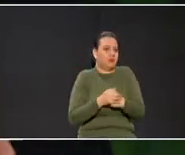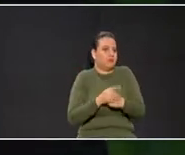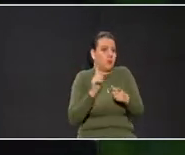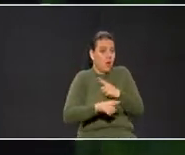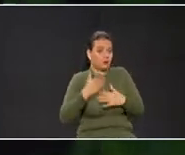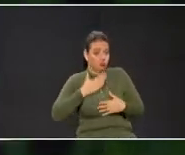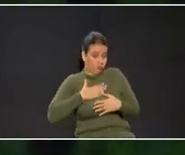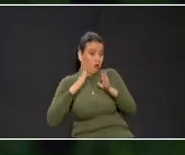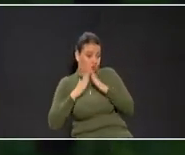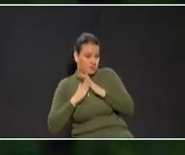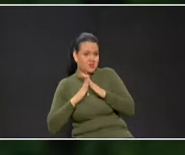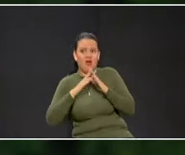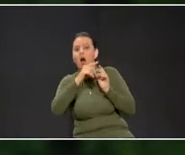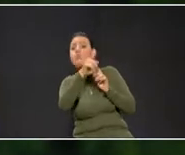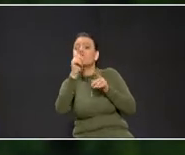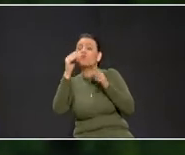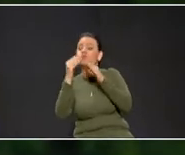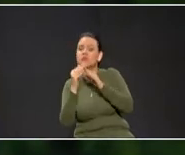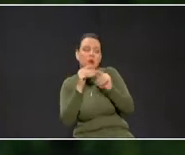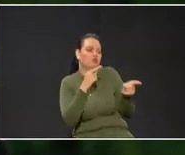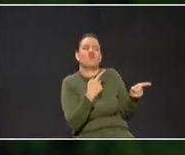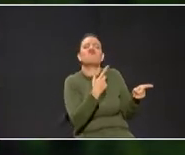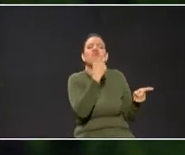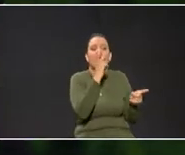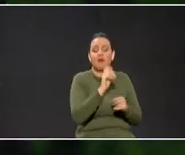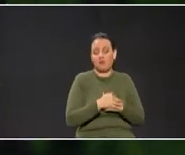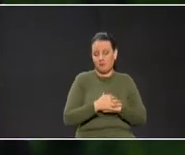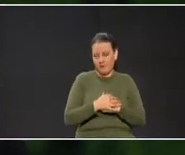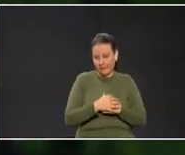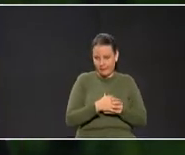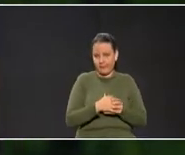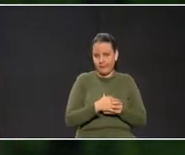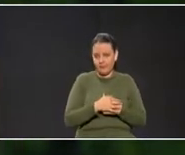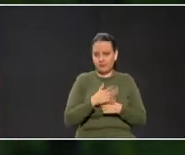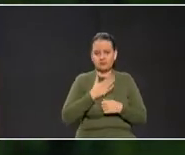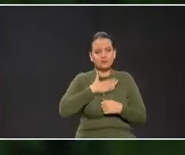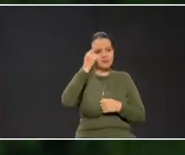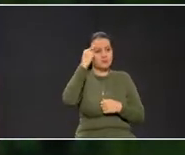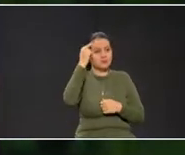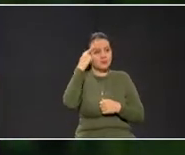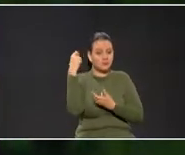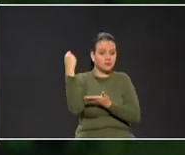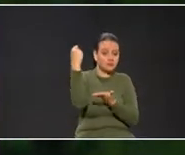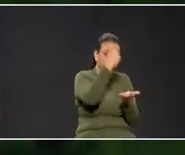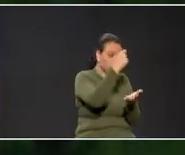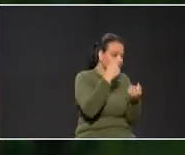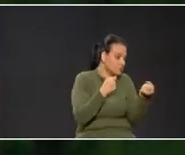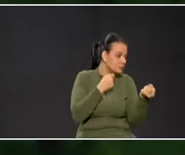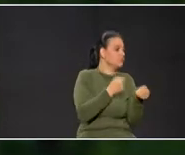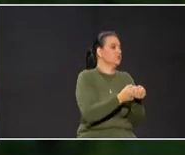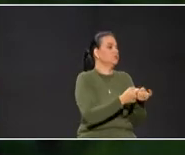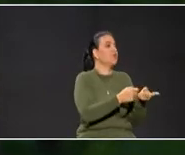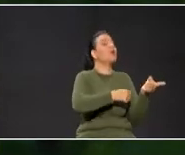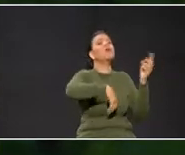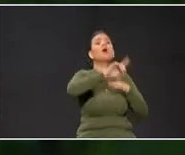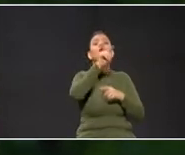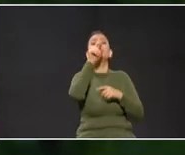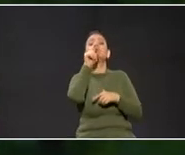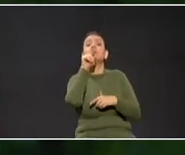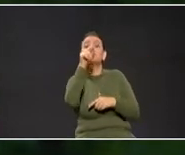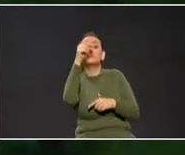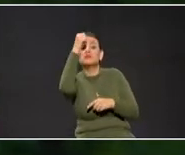tenemos nosotros en estos momentos vamos a entregar de este apoyo para que la iglesia católica óigase bien la iglesia católica y la iglesia